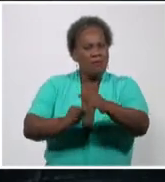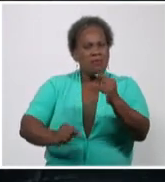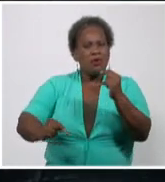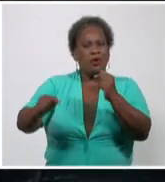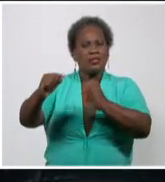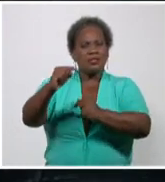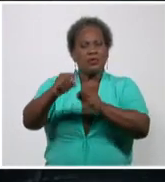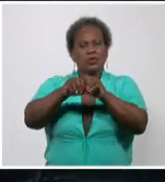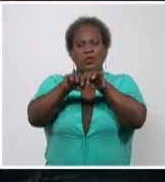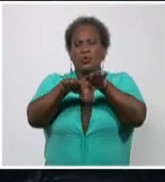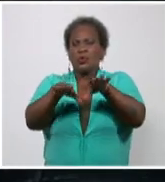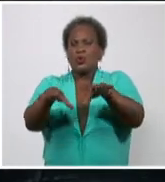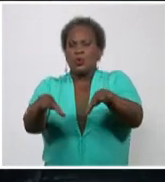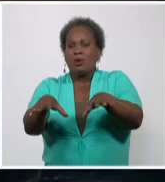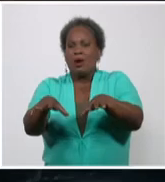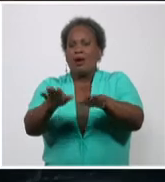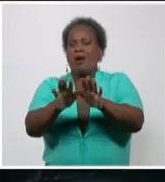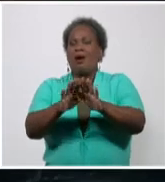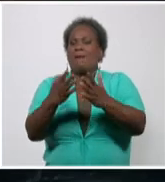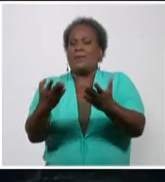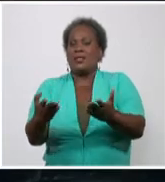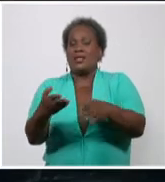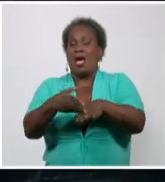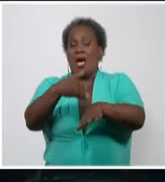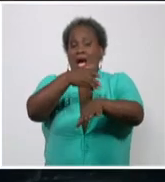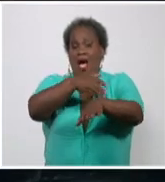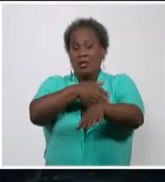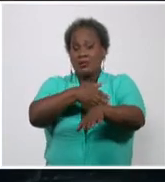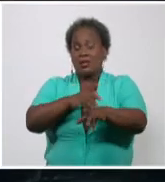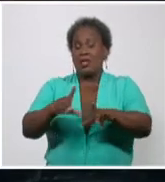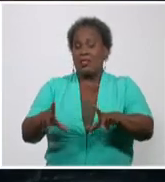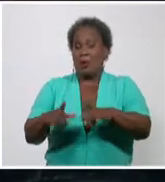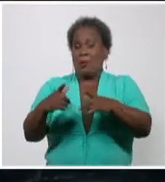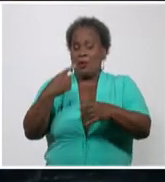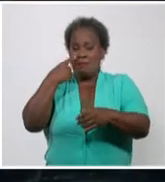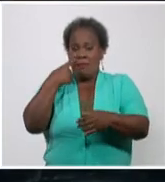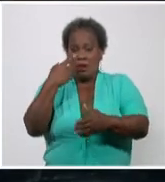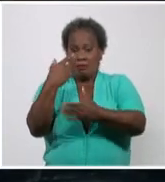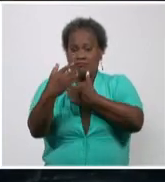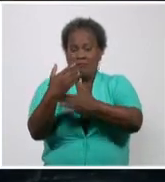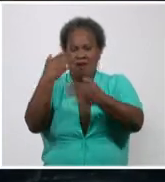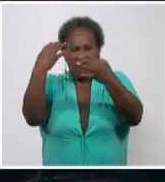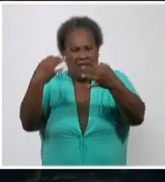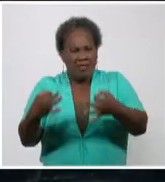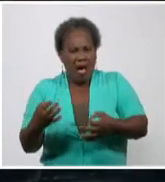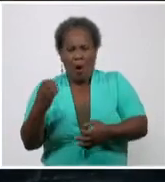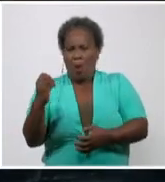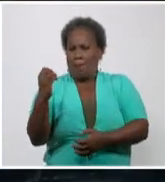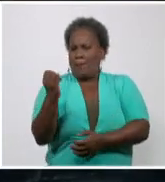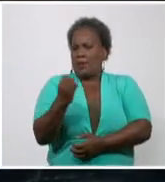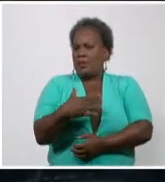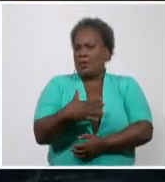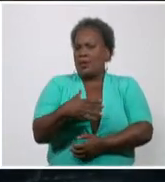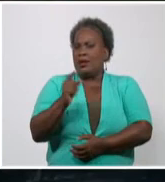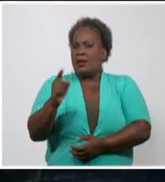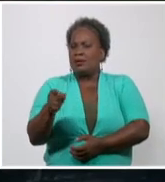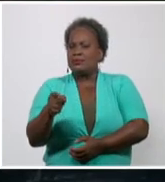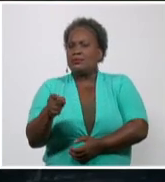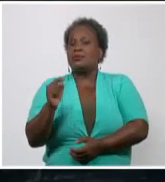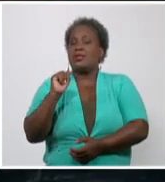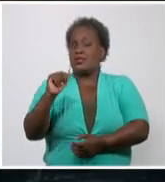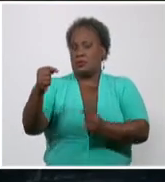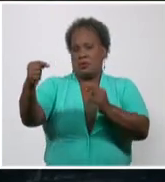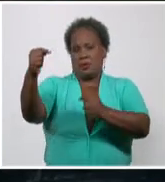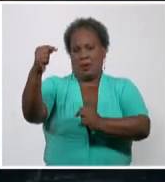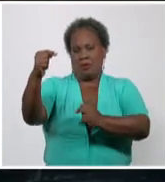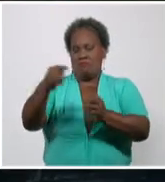la información a la prensa colombiana antes que proceder con lo obvio. Verificar la alerta desde la discreción, que es un elemento imprescindible en materia